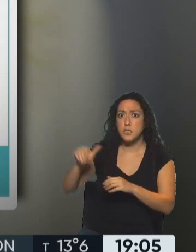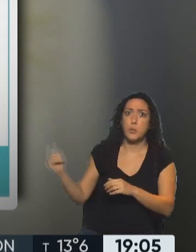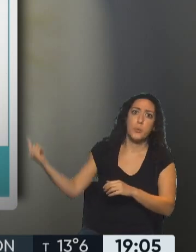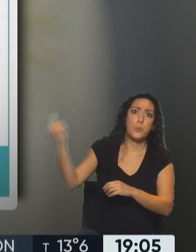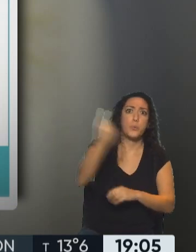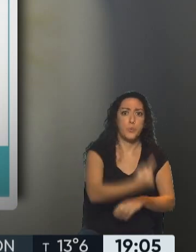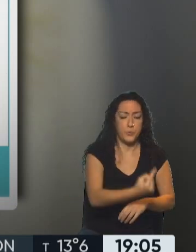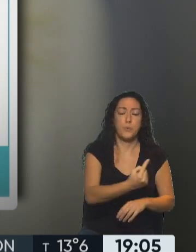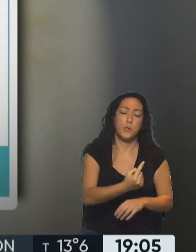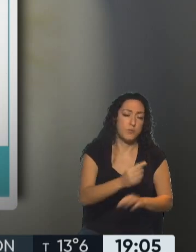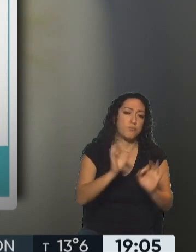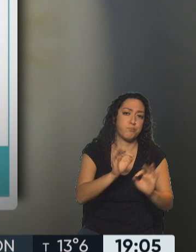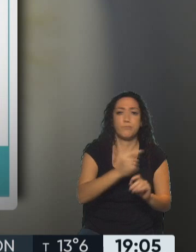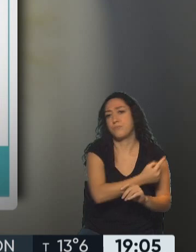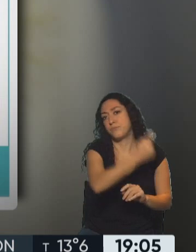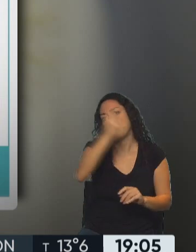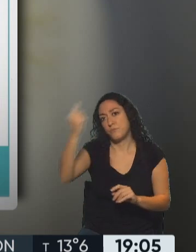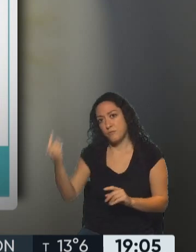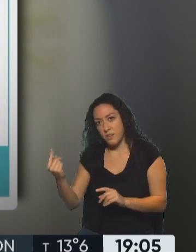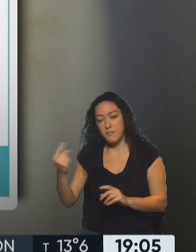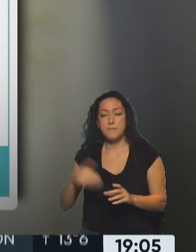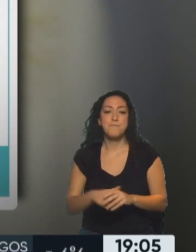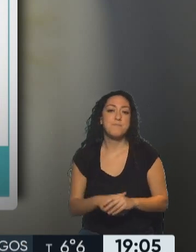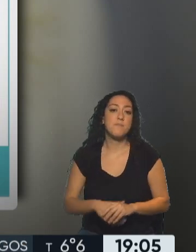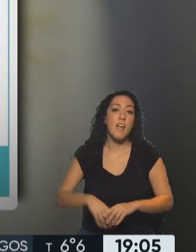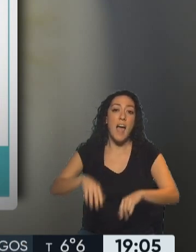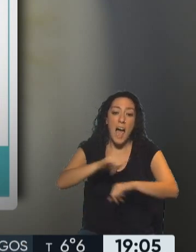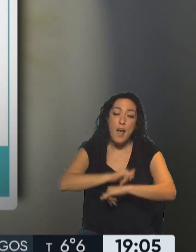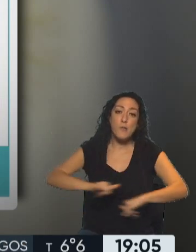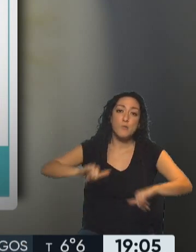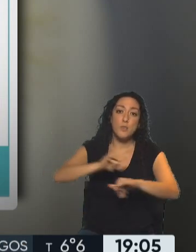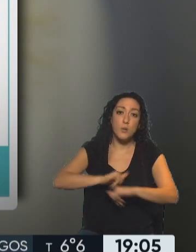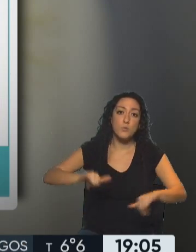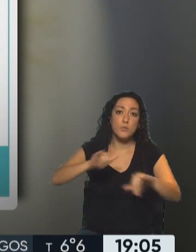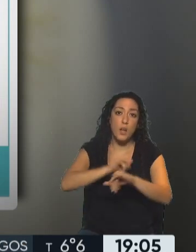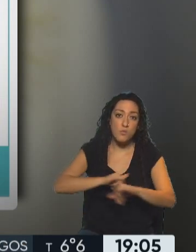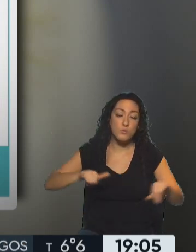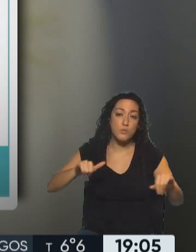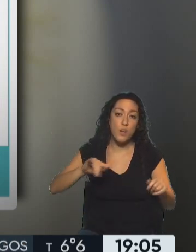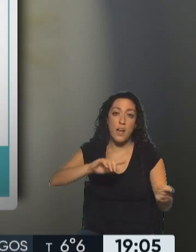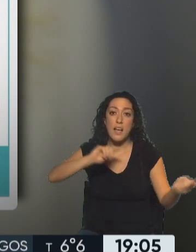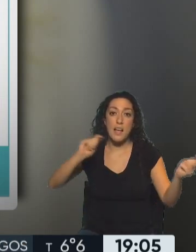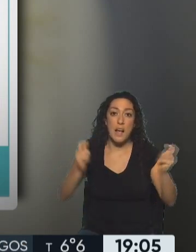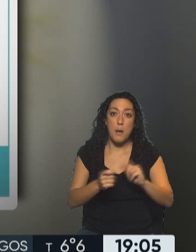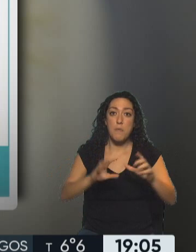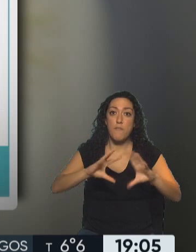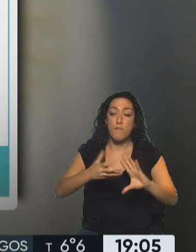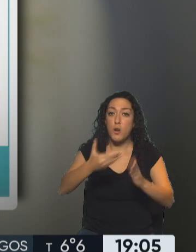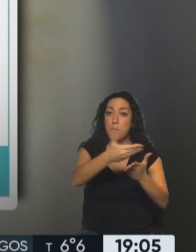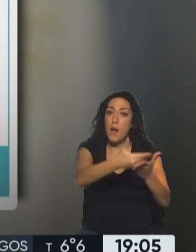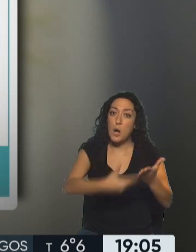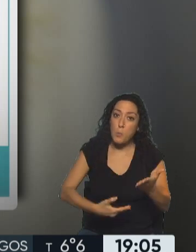lo podemos ver. Hasta ahora, Horacio, todos los anuncios de recambios hechos por comunicados,